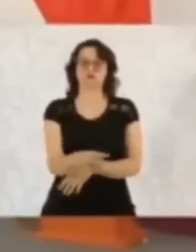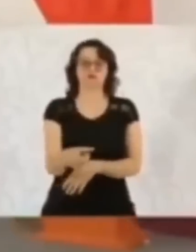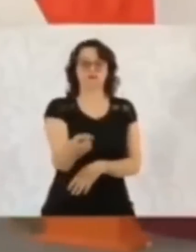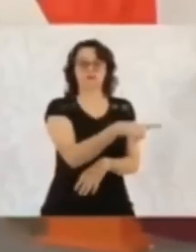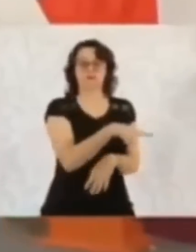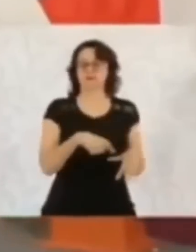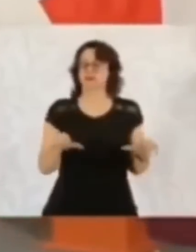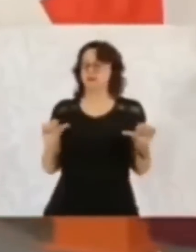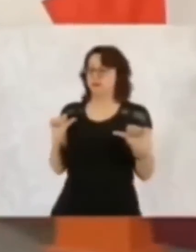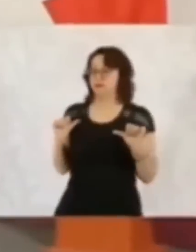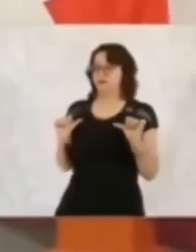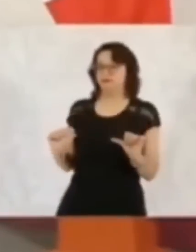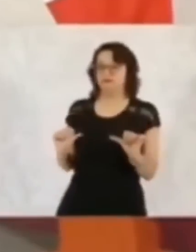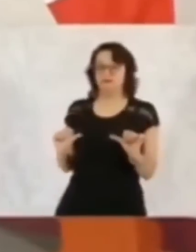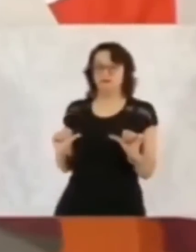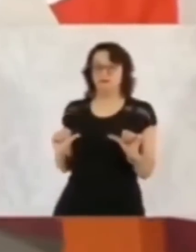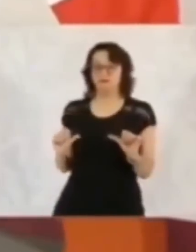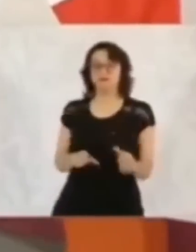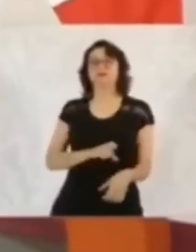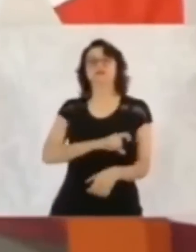Y a partir de ahí,